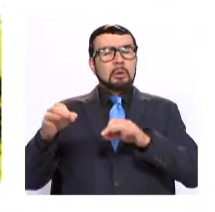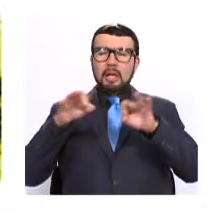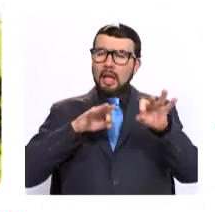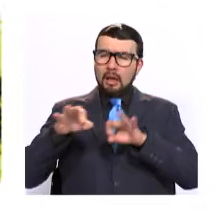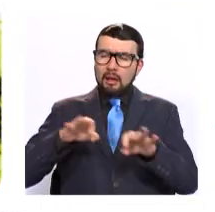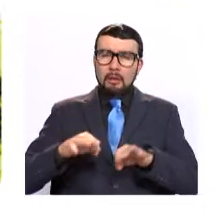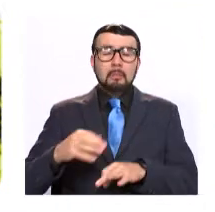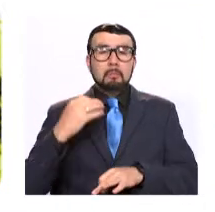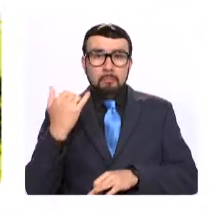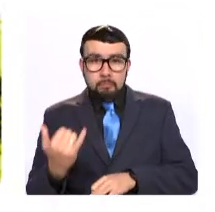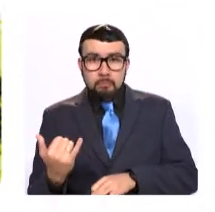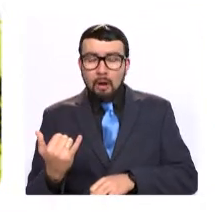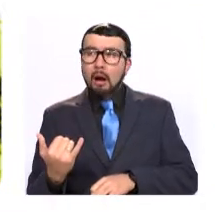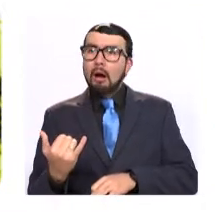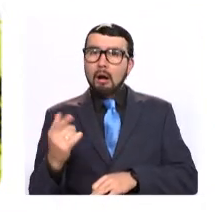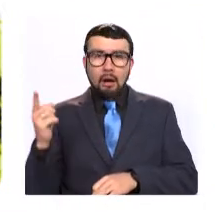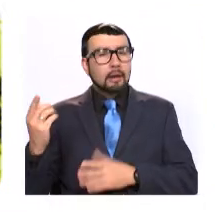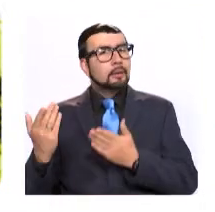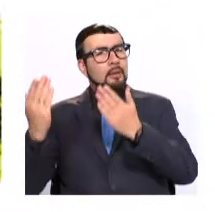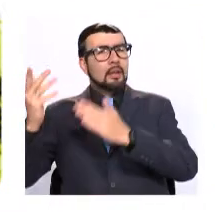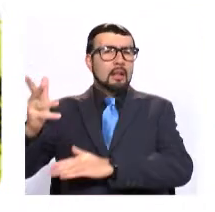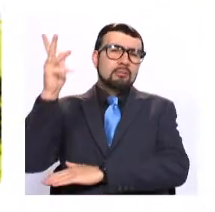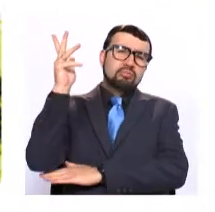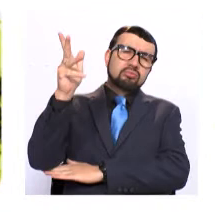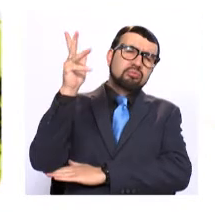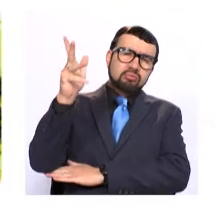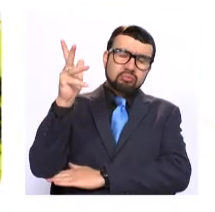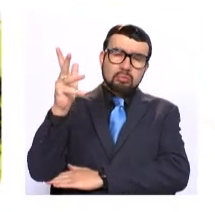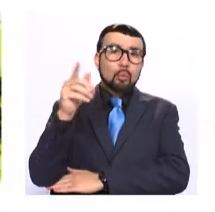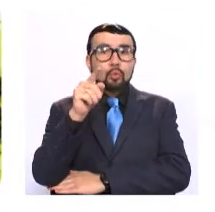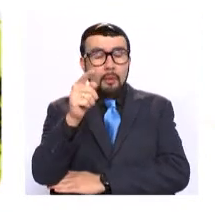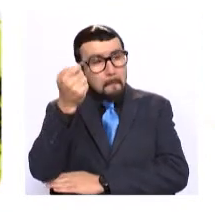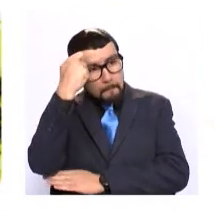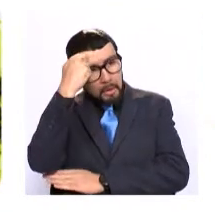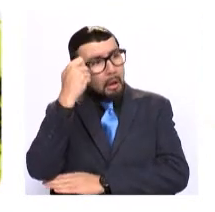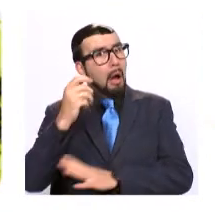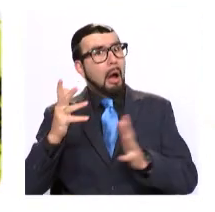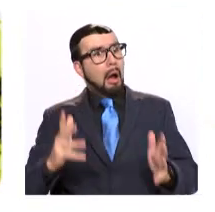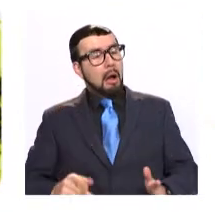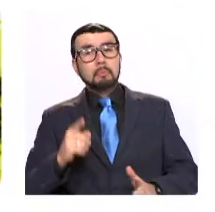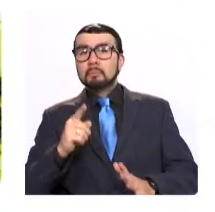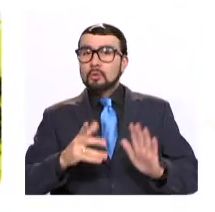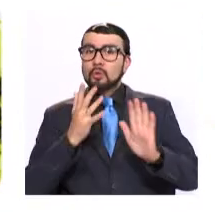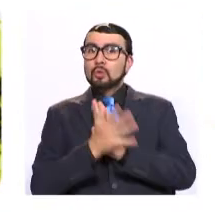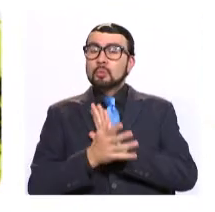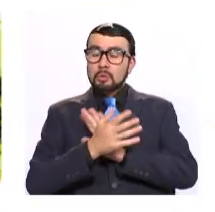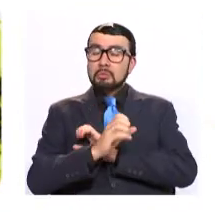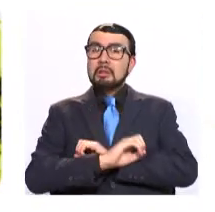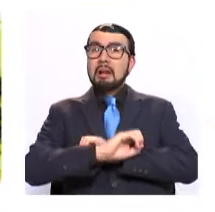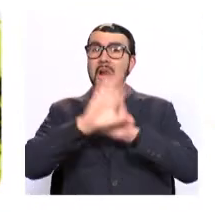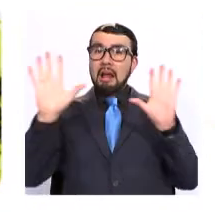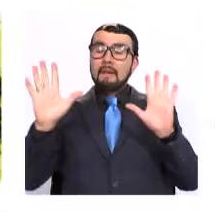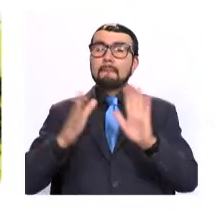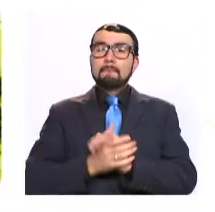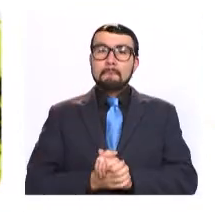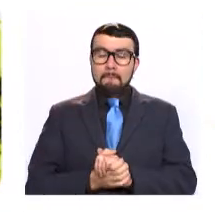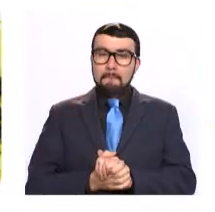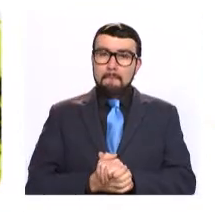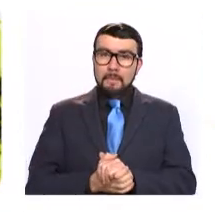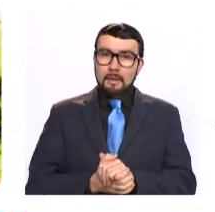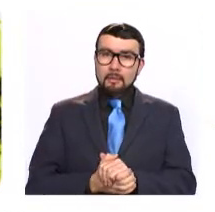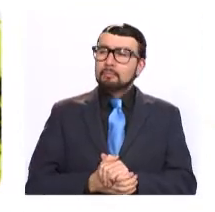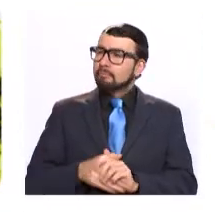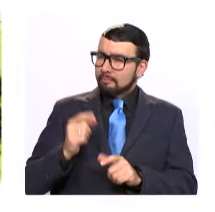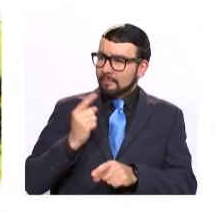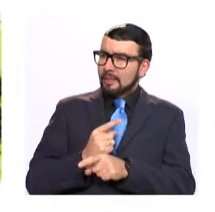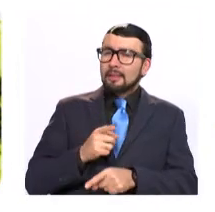son de apoyo para ellos cuando dan sus charlas y que ustedes queden con una información académica. Claro, lo que estábamos comentando ahorita,